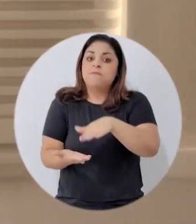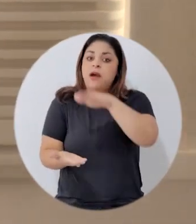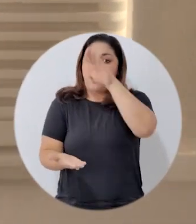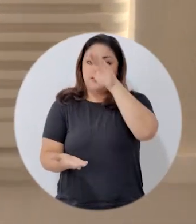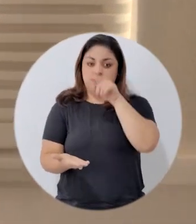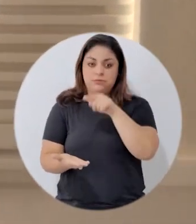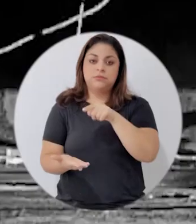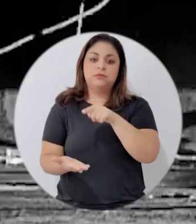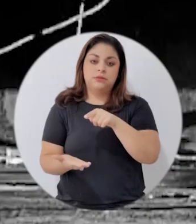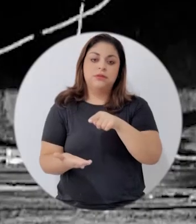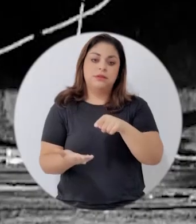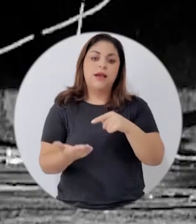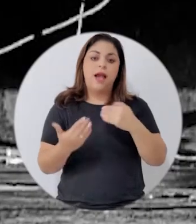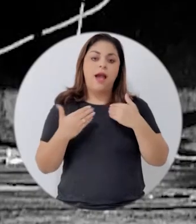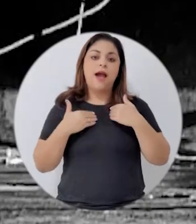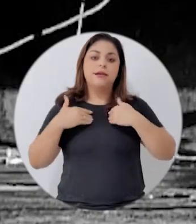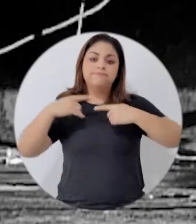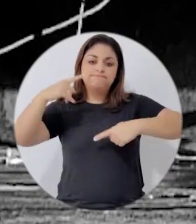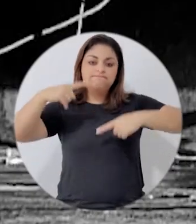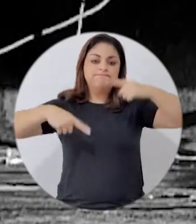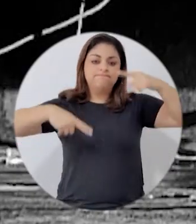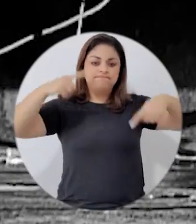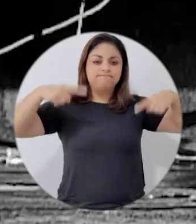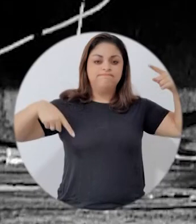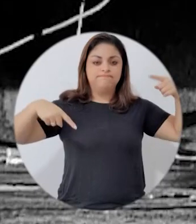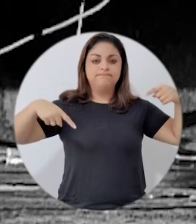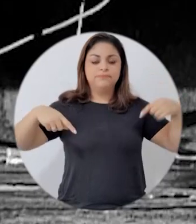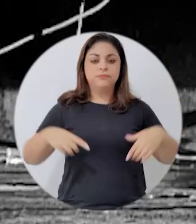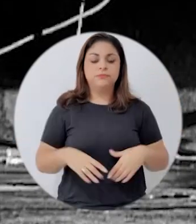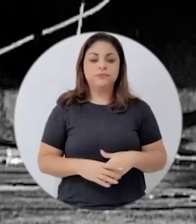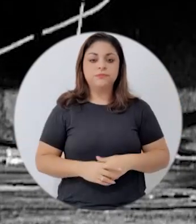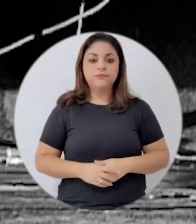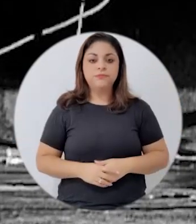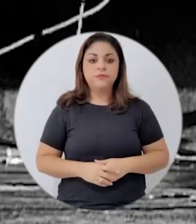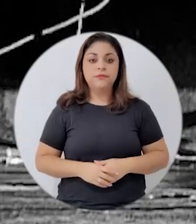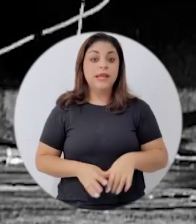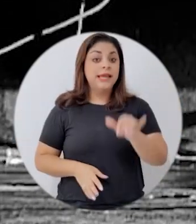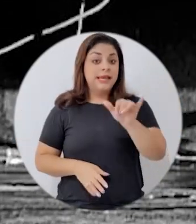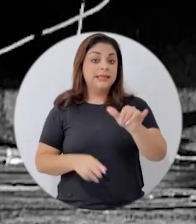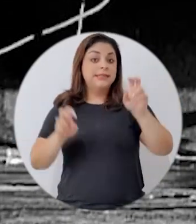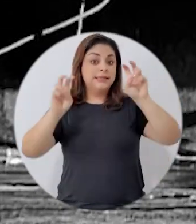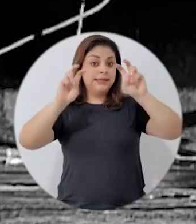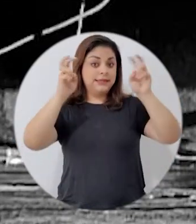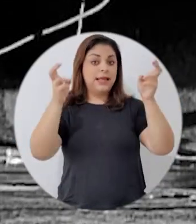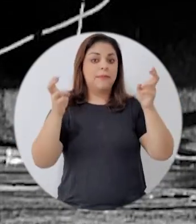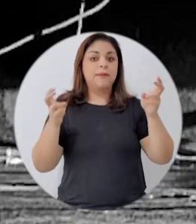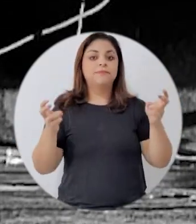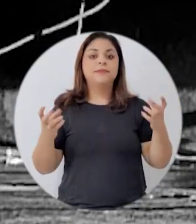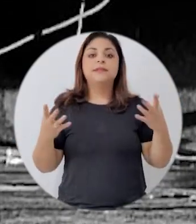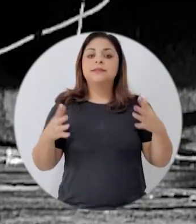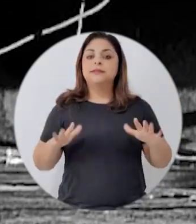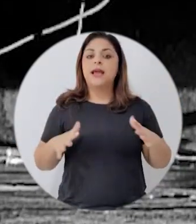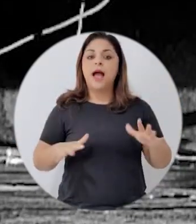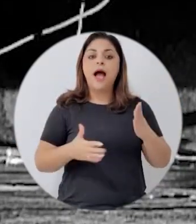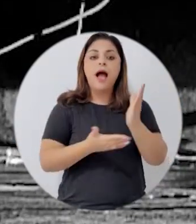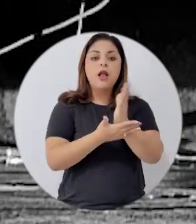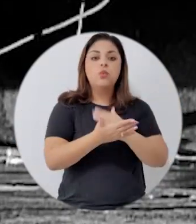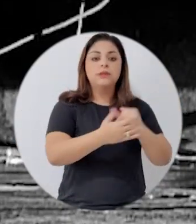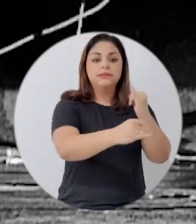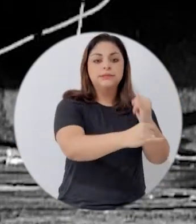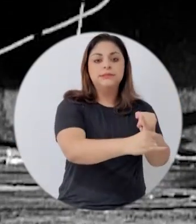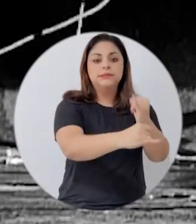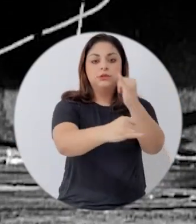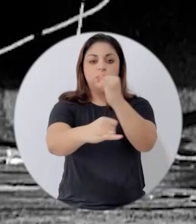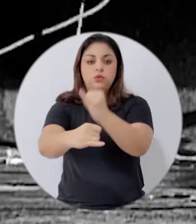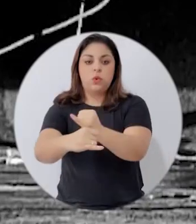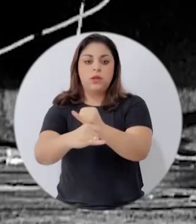nivel propiamente de la atmósfera. En efecto, este tema ha venido siendo trabajado por varias